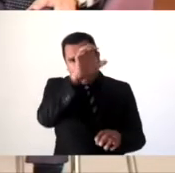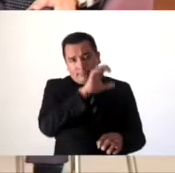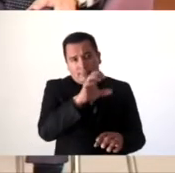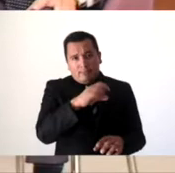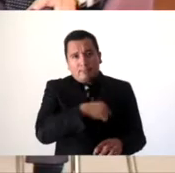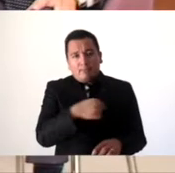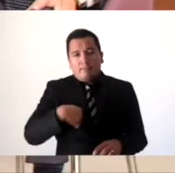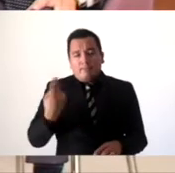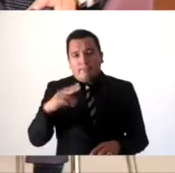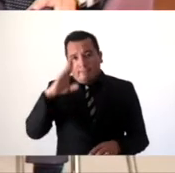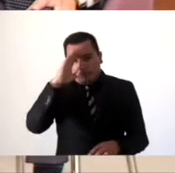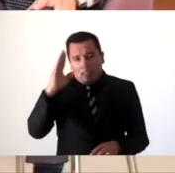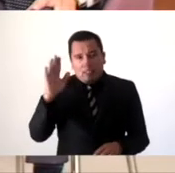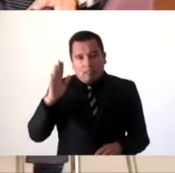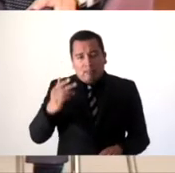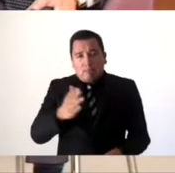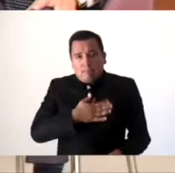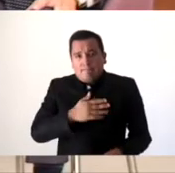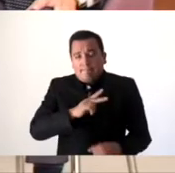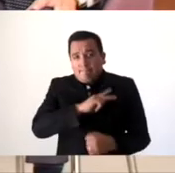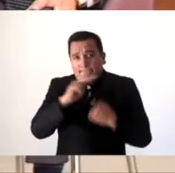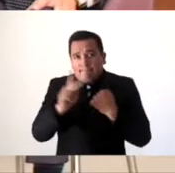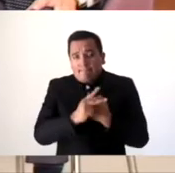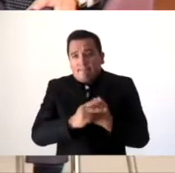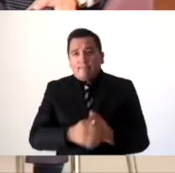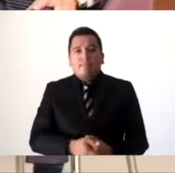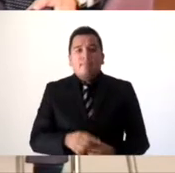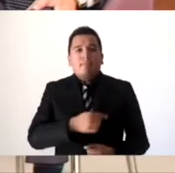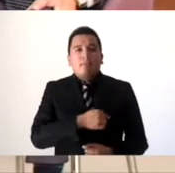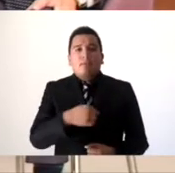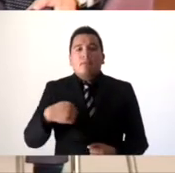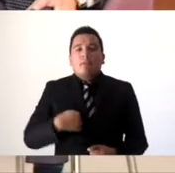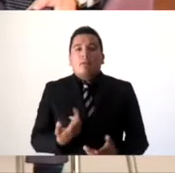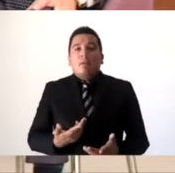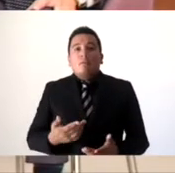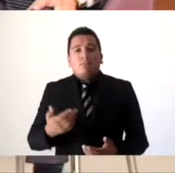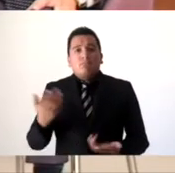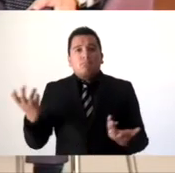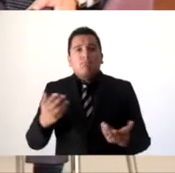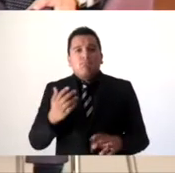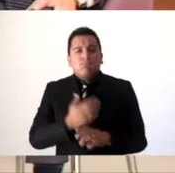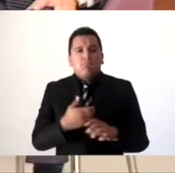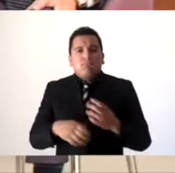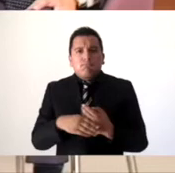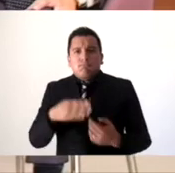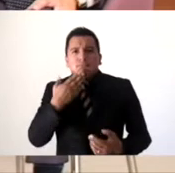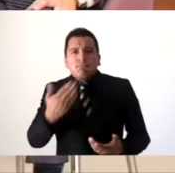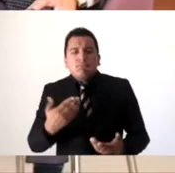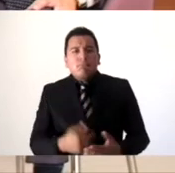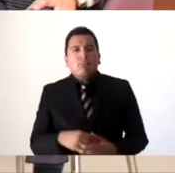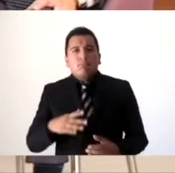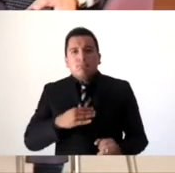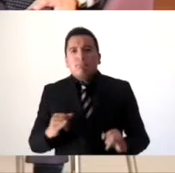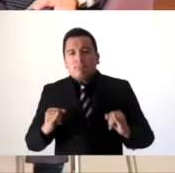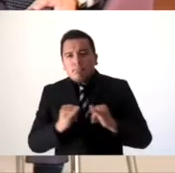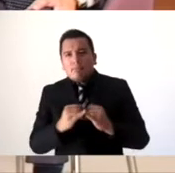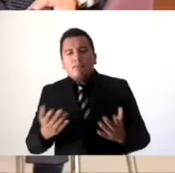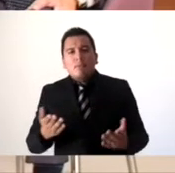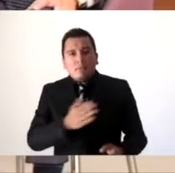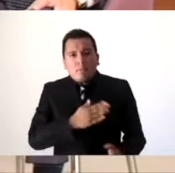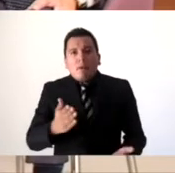creo que debemos hacer una reflexión como país de que hemos construido cosas buenas,